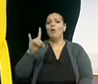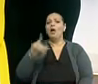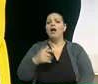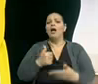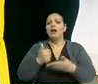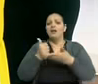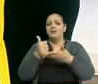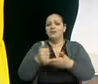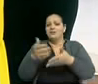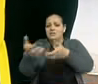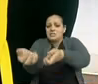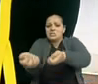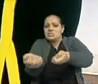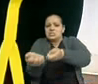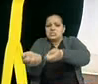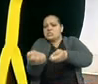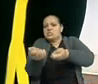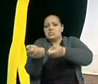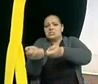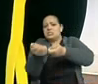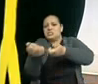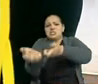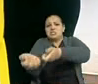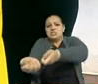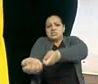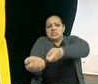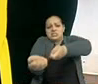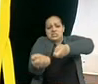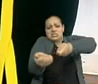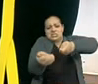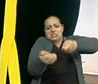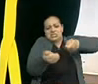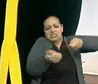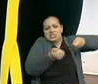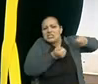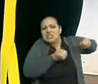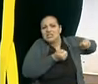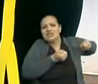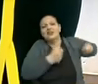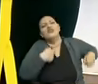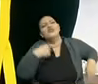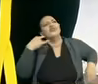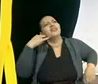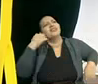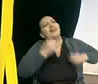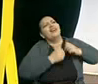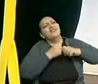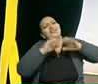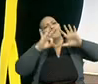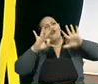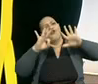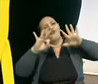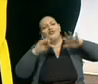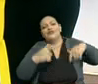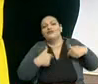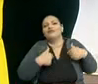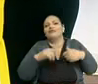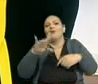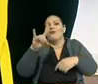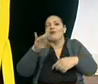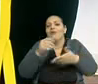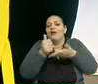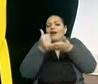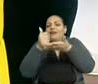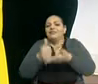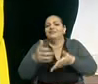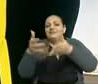hundiera. Pues. Pero salvé, hice mi hora. Y tenía como unos 8 años, pues. Pero sí, acabó con la virilidad de la mascotita, pues. Pero